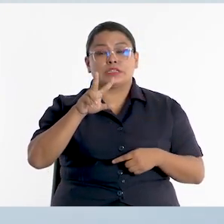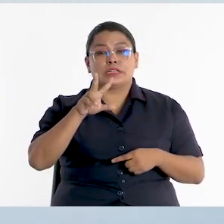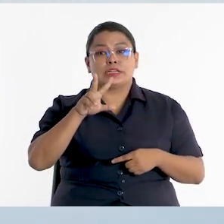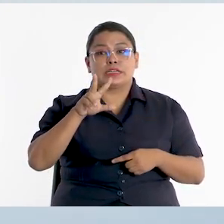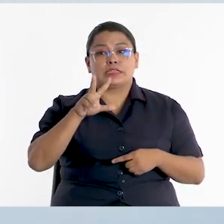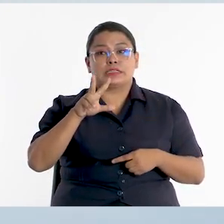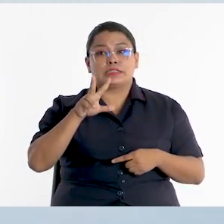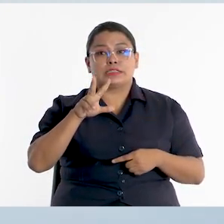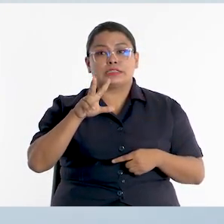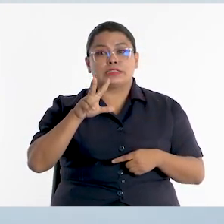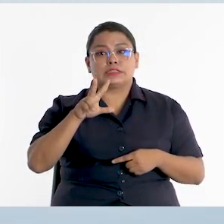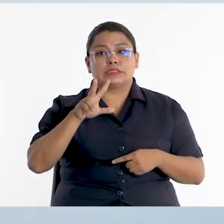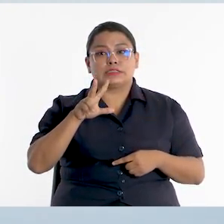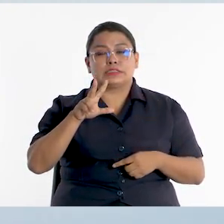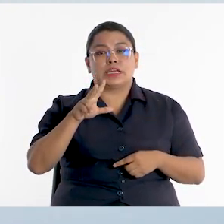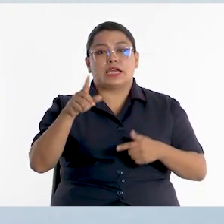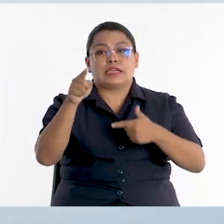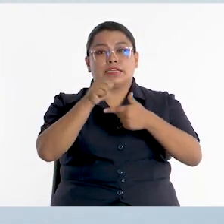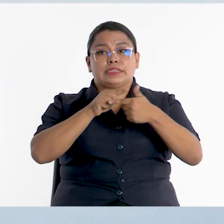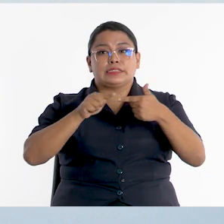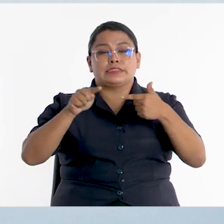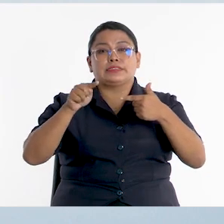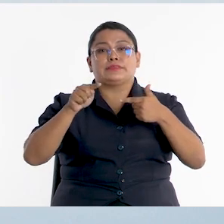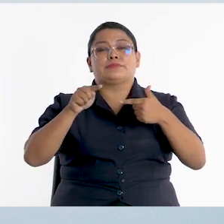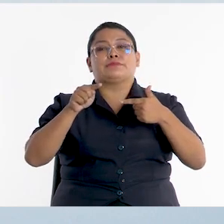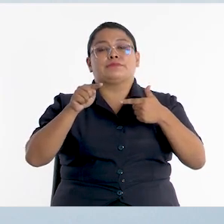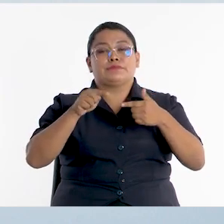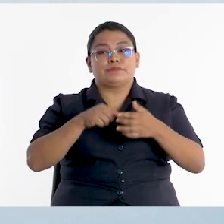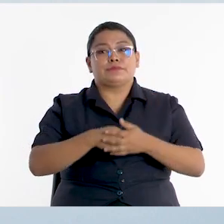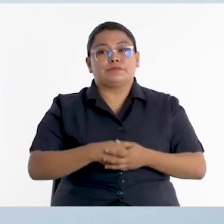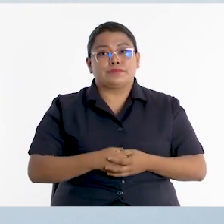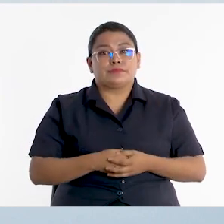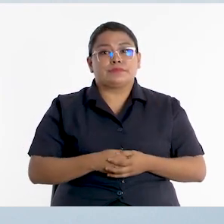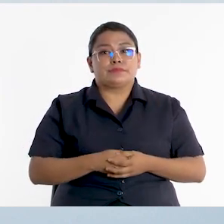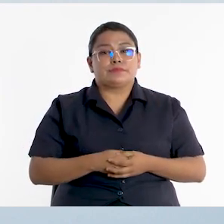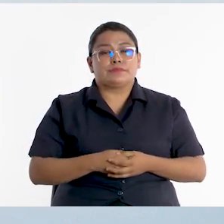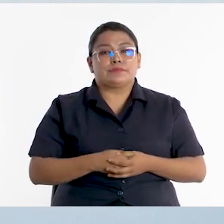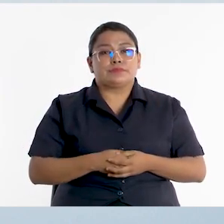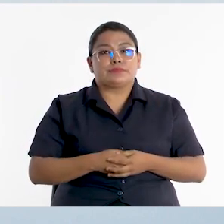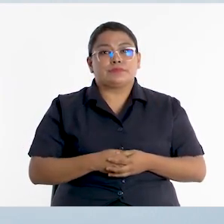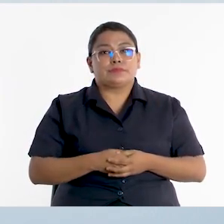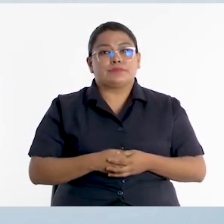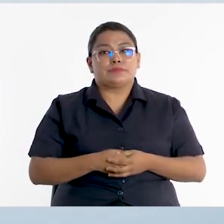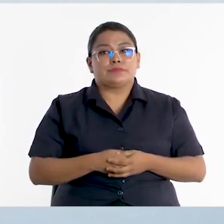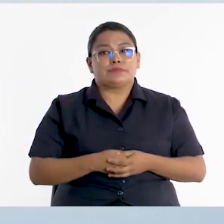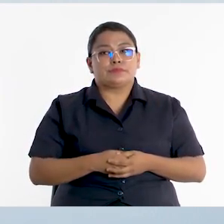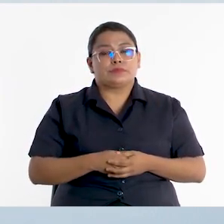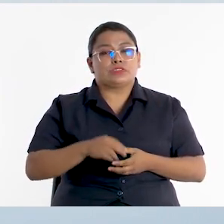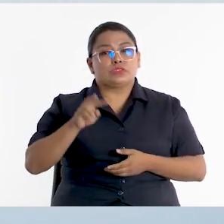Pero 3 es el divisor en la división.